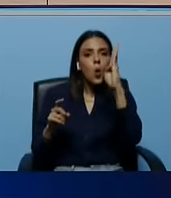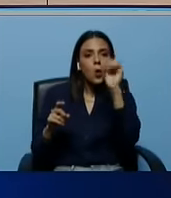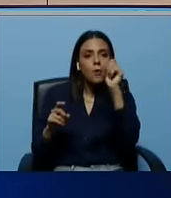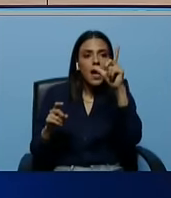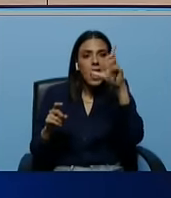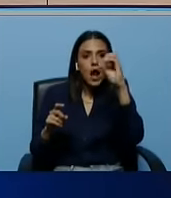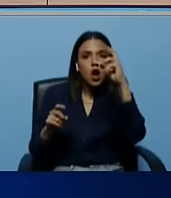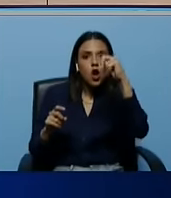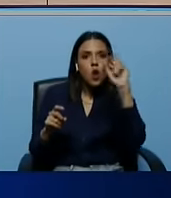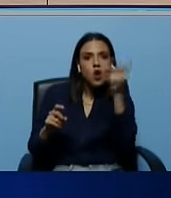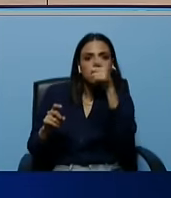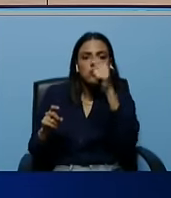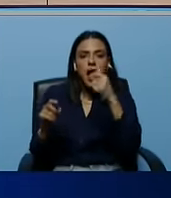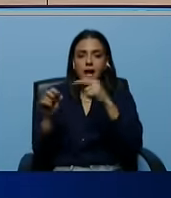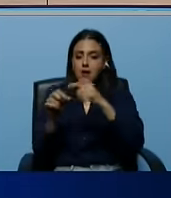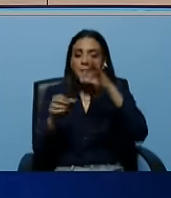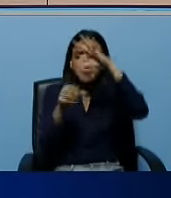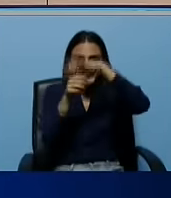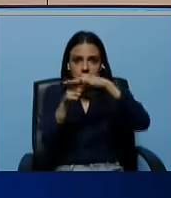Allá